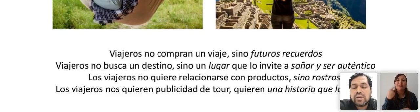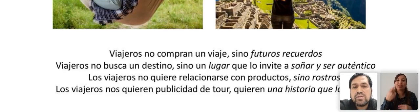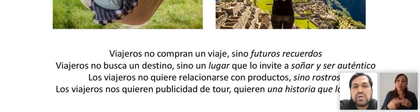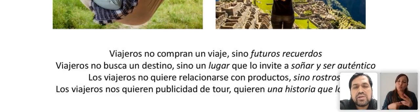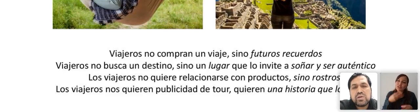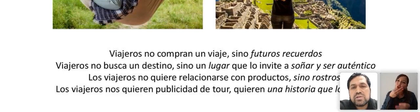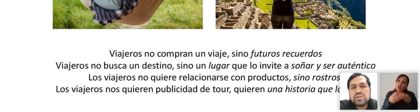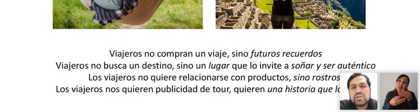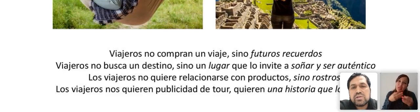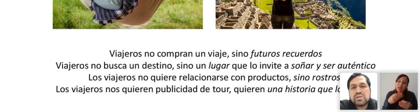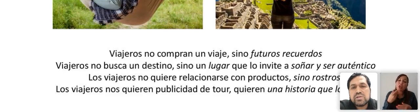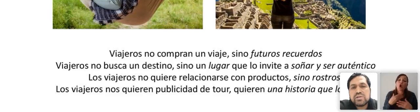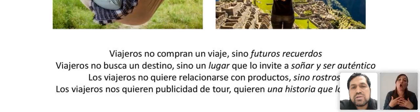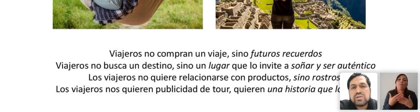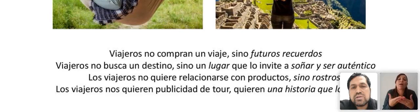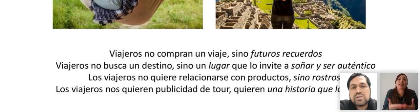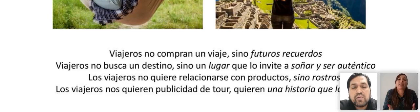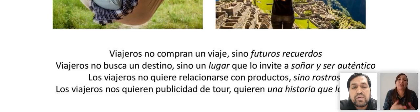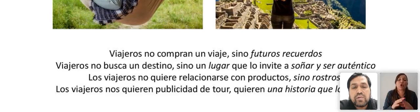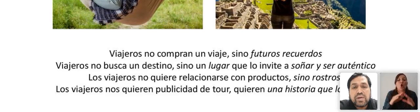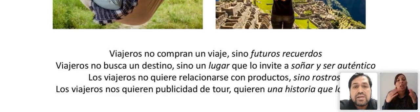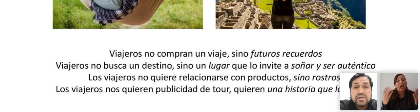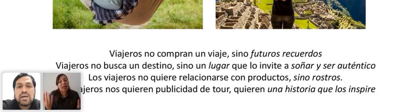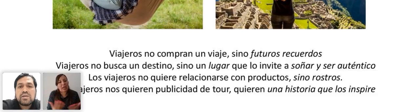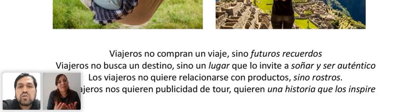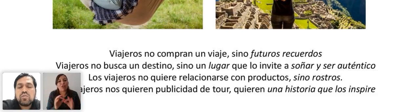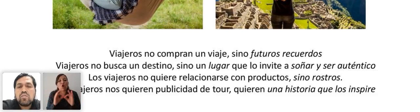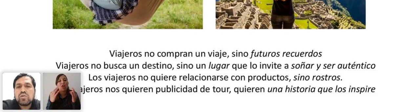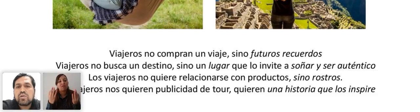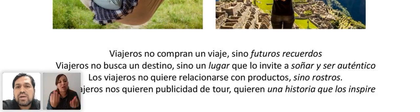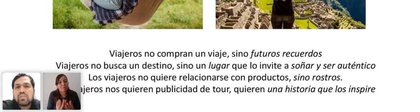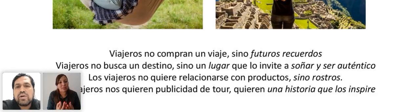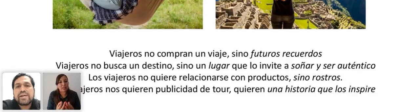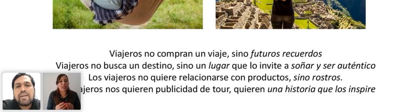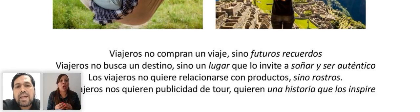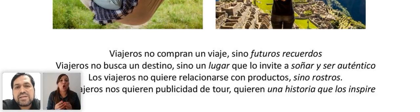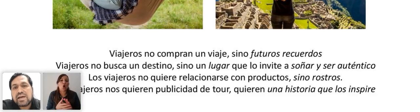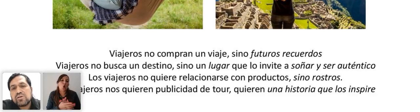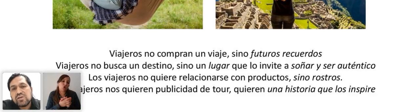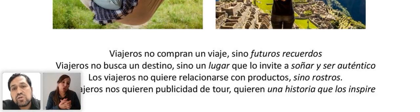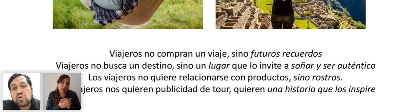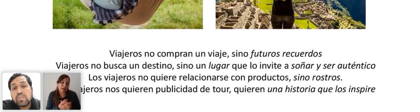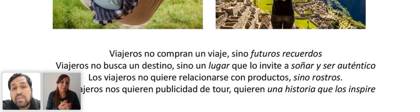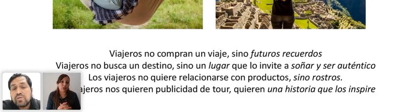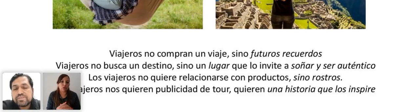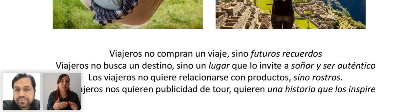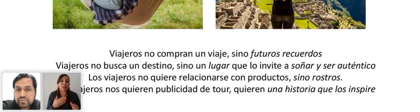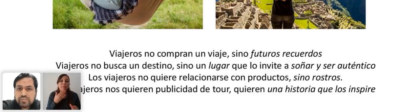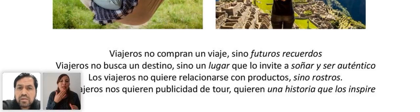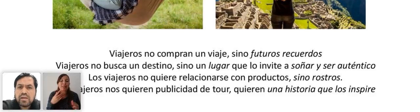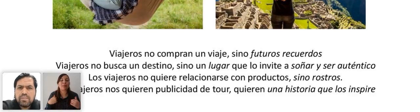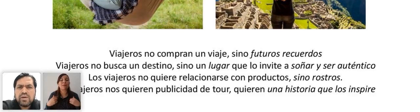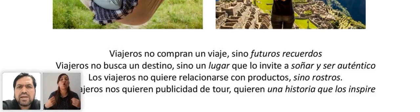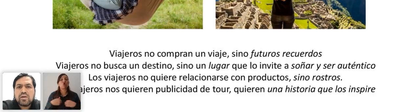sentido a ello, ¿no? Eso es justamente los viajes. Los viajes son un motor para poder acercarnos a nosotros